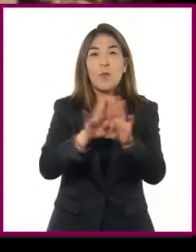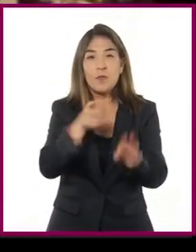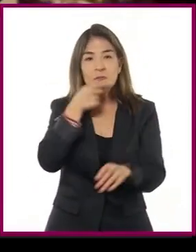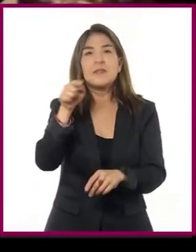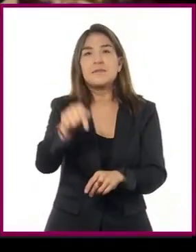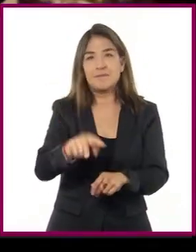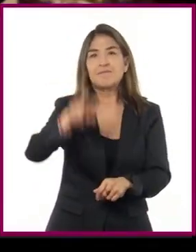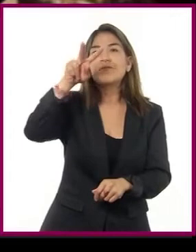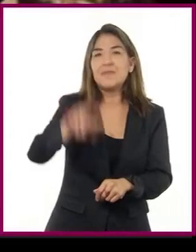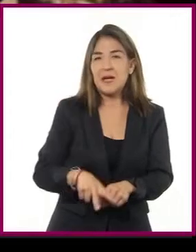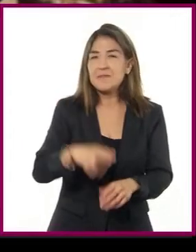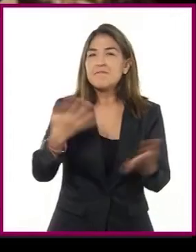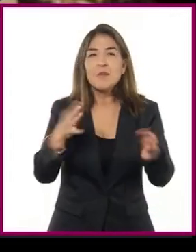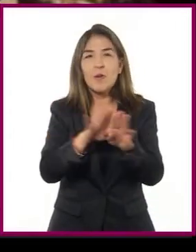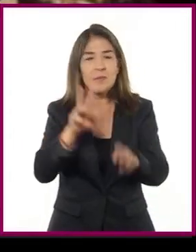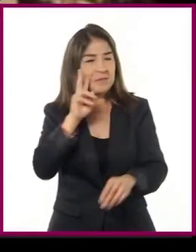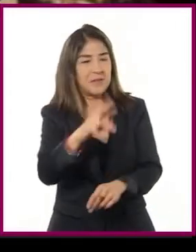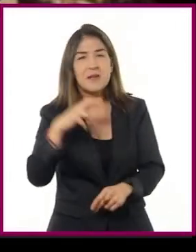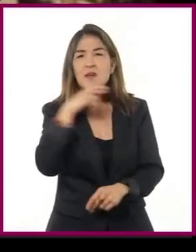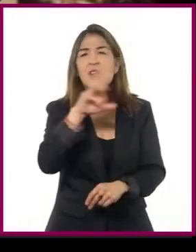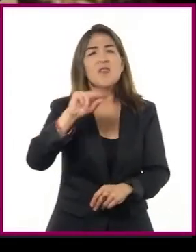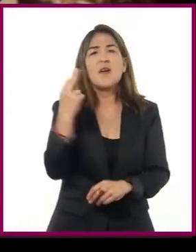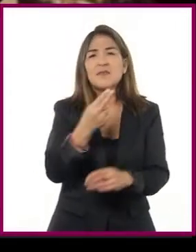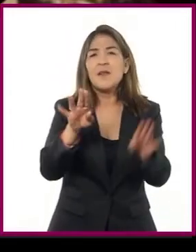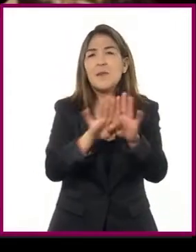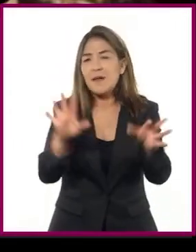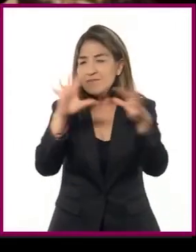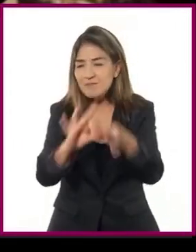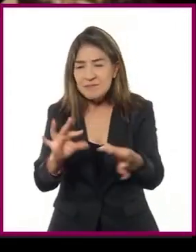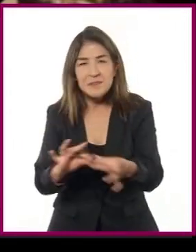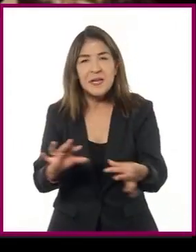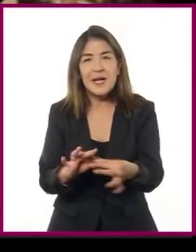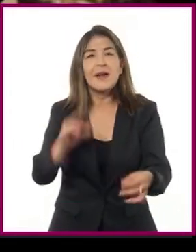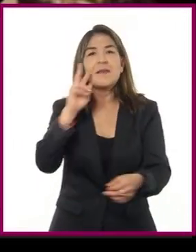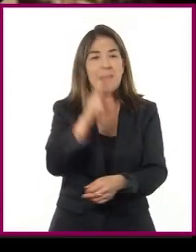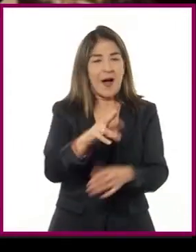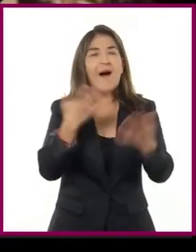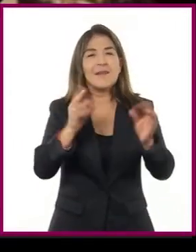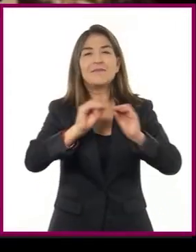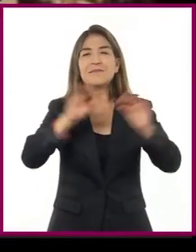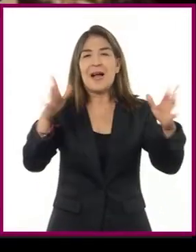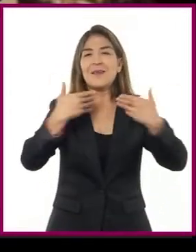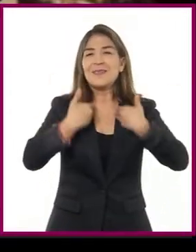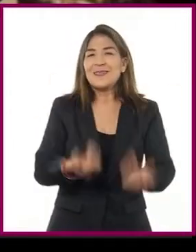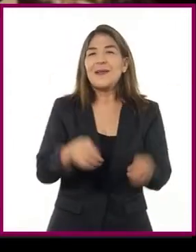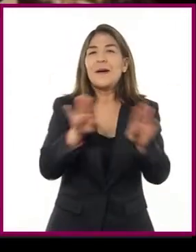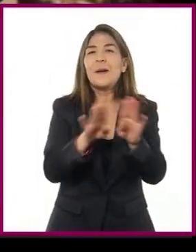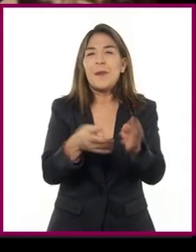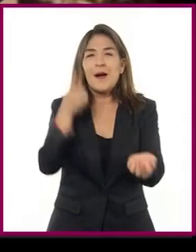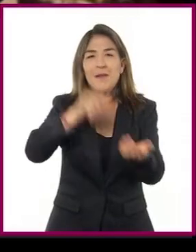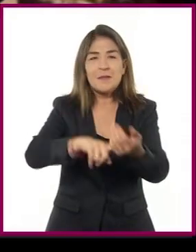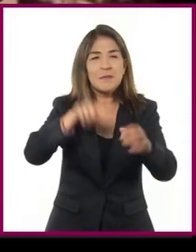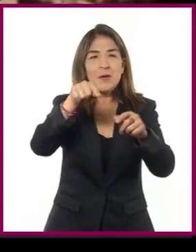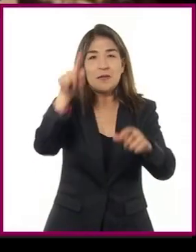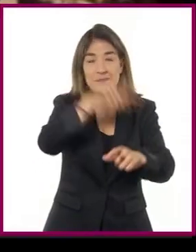verdaderas inmediatamente, sin ninguna explicación. Les parecía evidente el hecho de que es posible trazar una línea recta